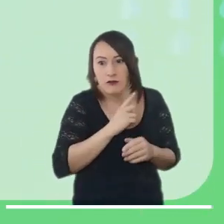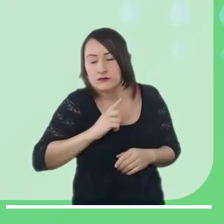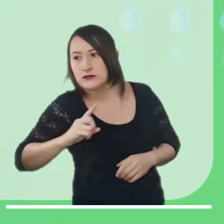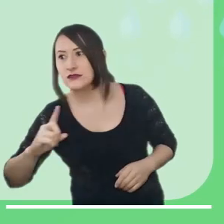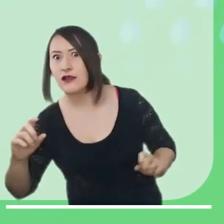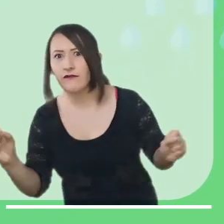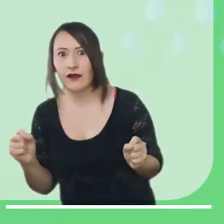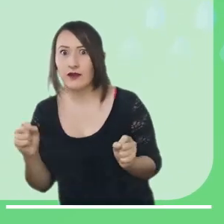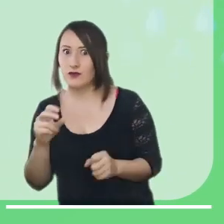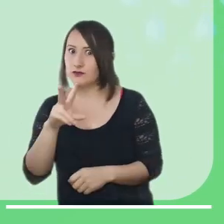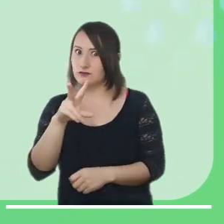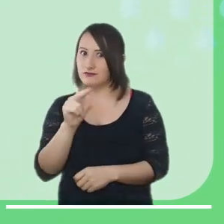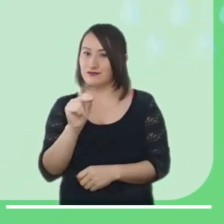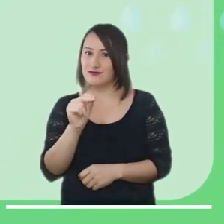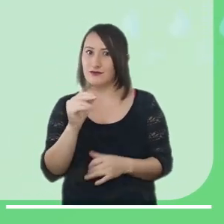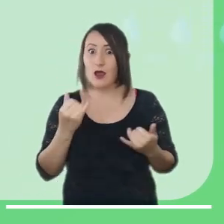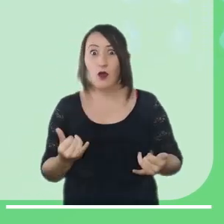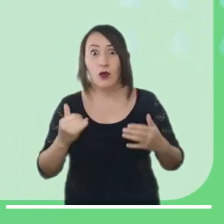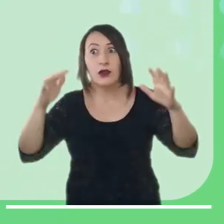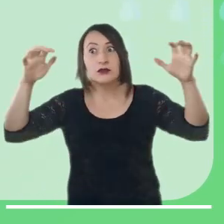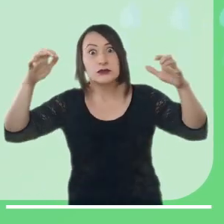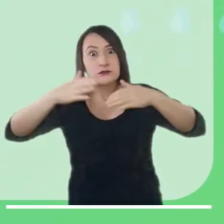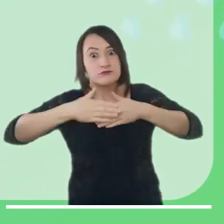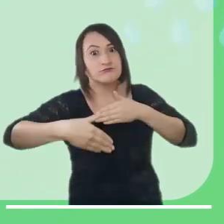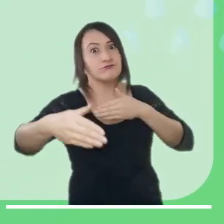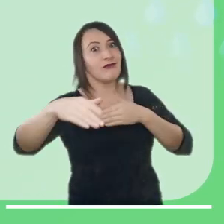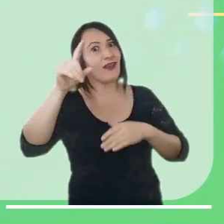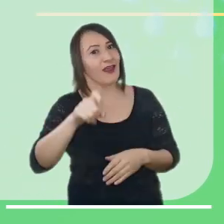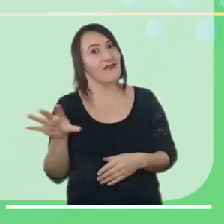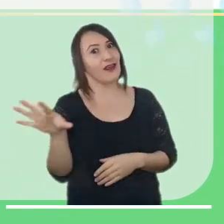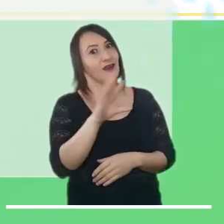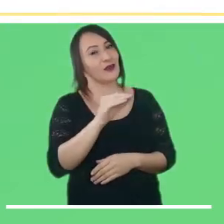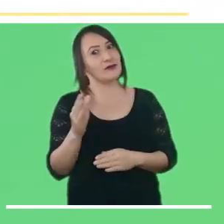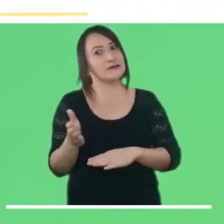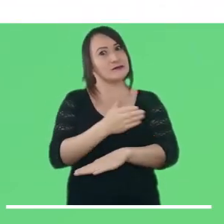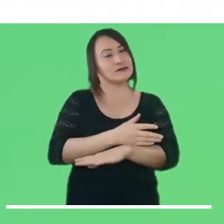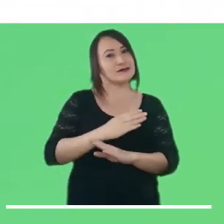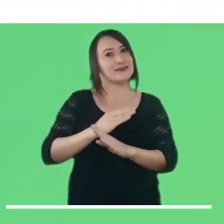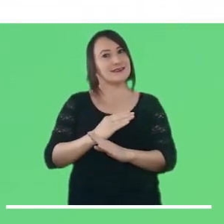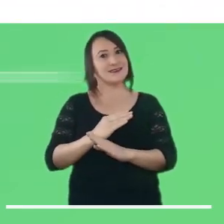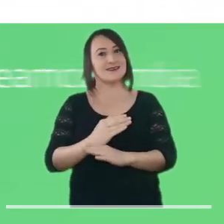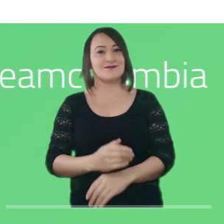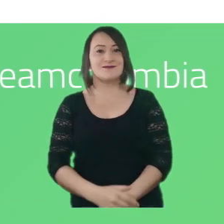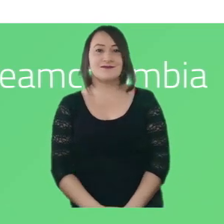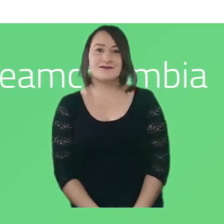temperatura. En esta temporada de lluvias, todos debemos estar preparados.